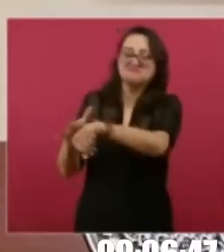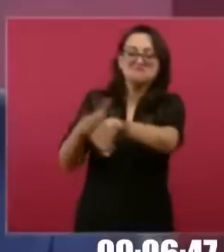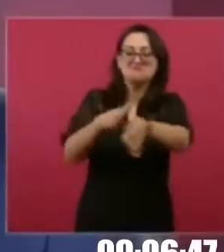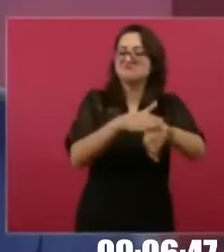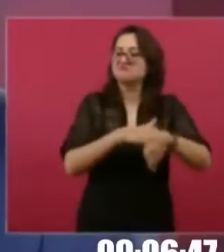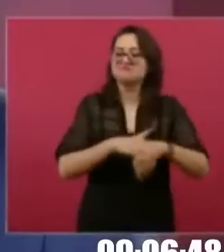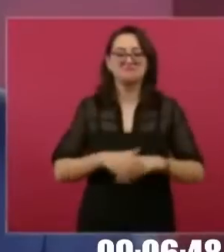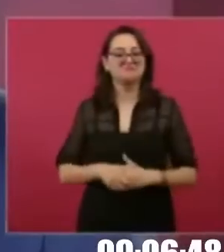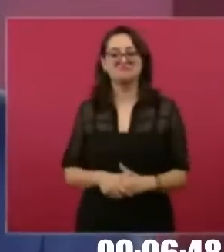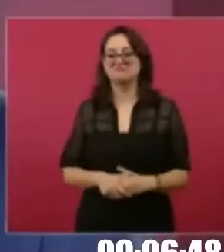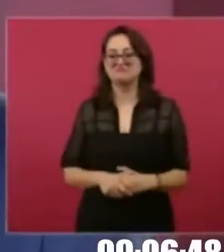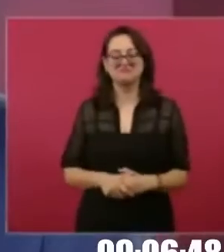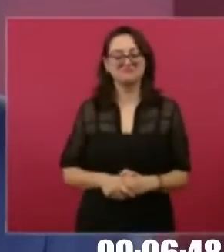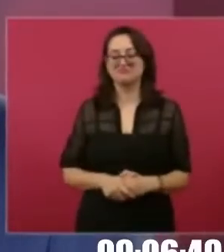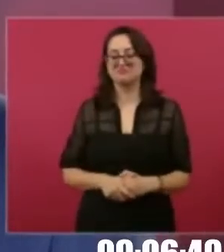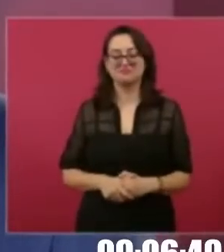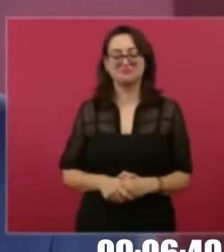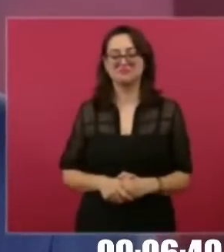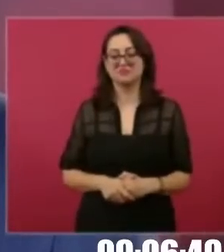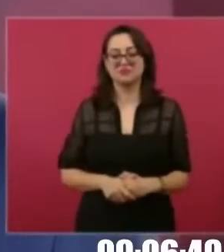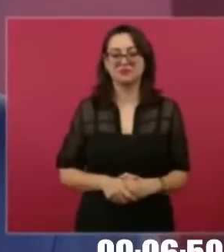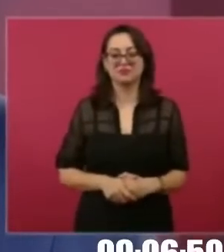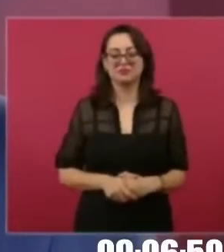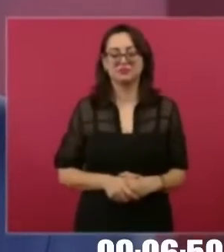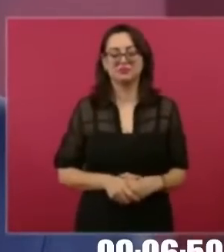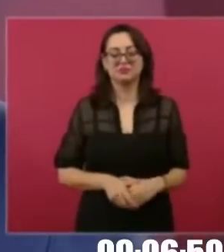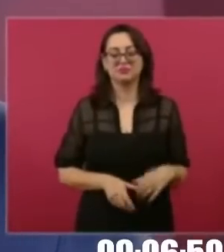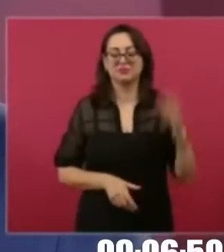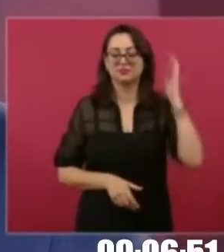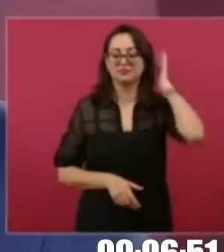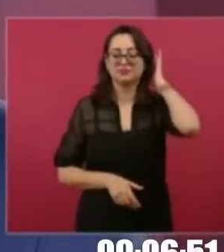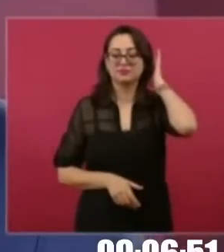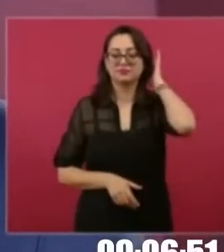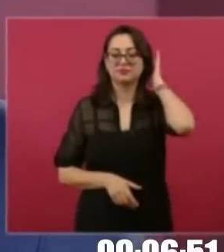antes que yo recuerde Madero